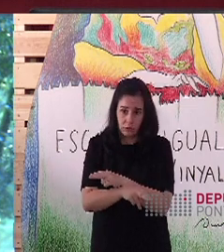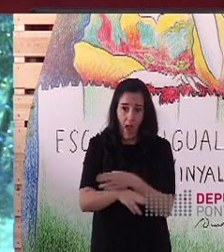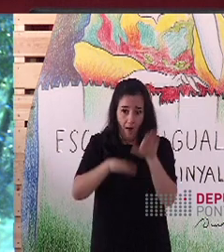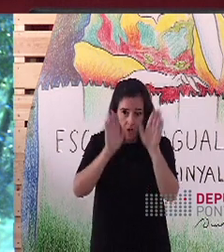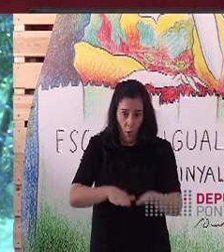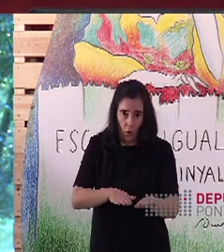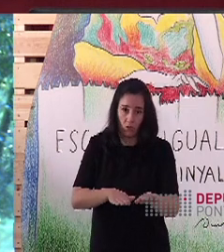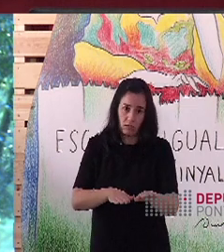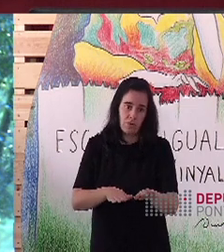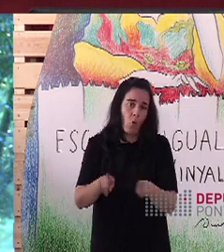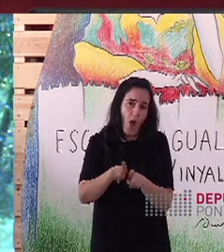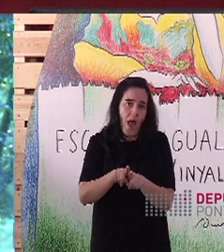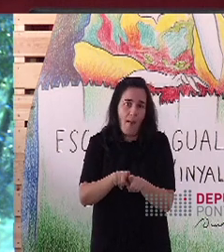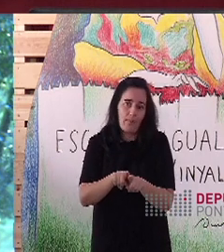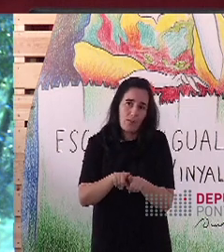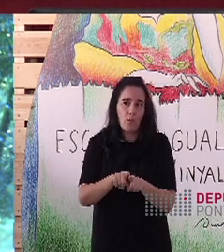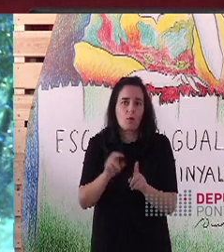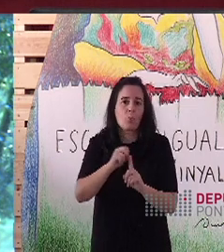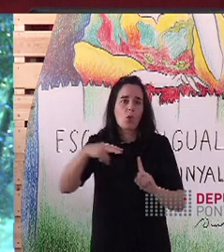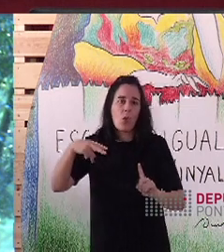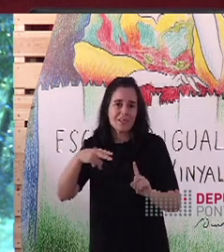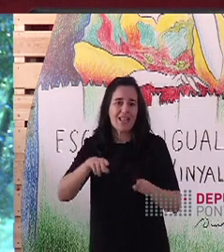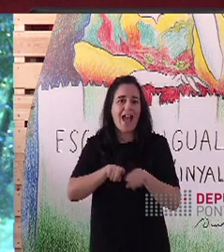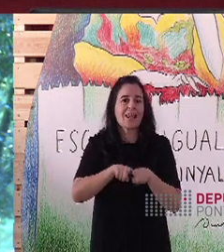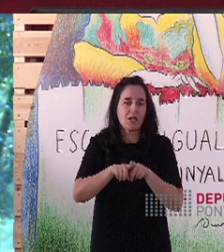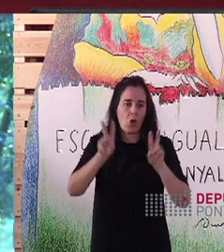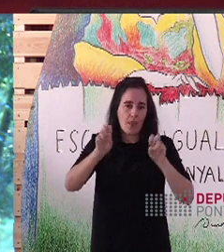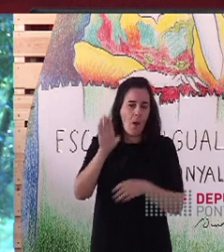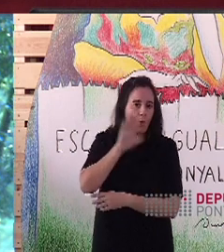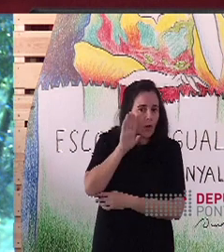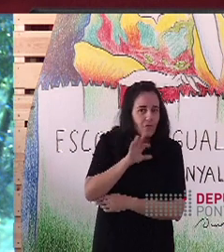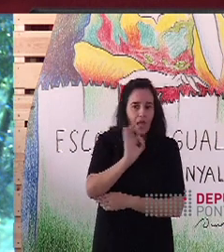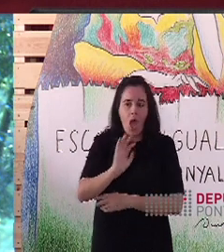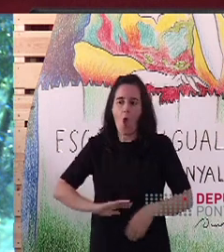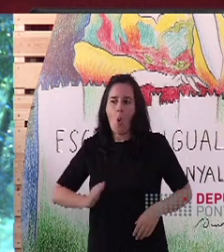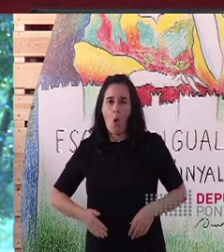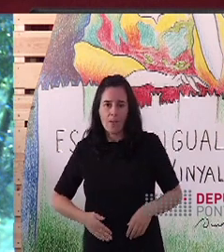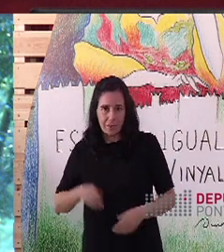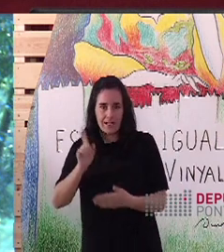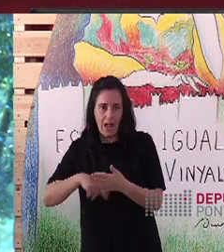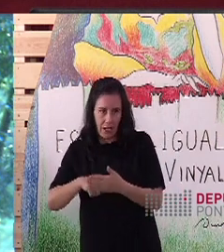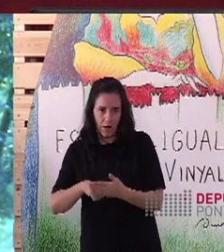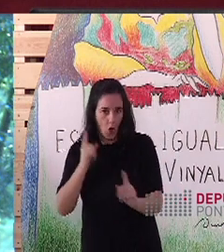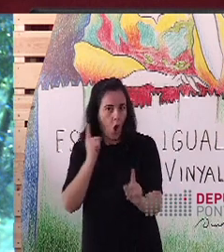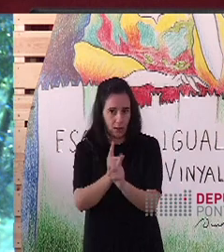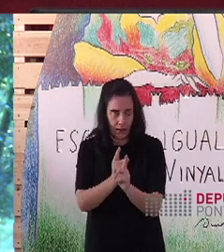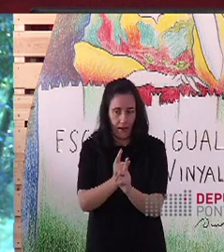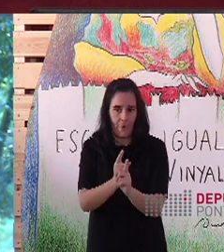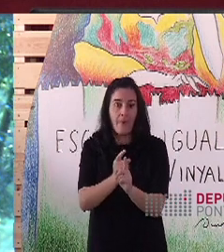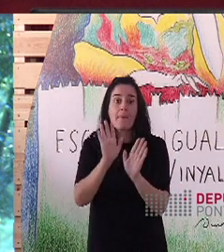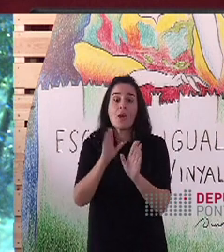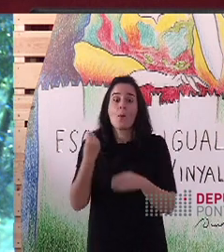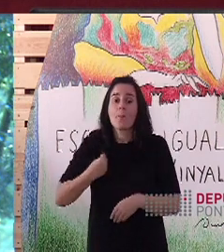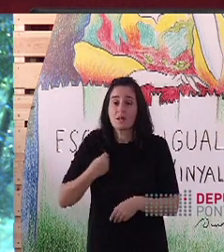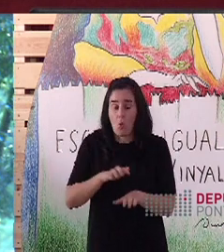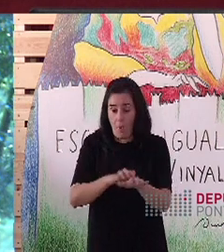posición crítica contra la pornografía y contra los vientres de alquiler, sino que es un sector dentro